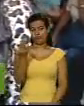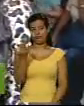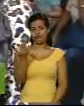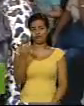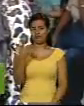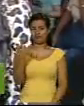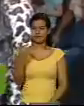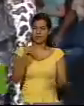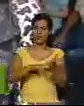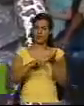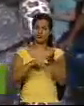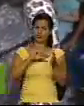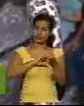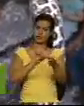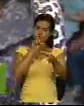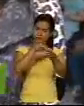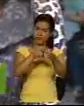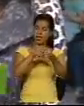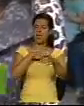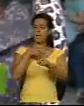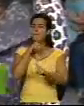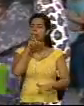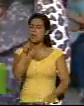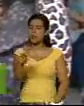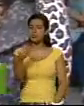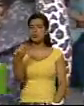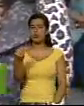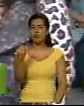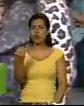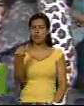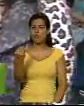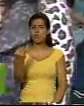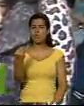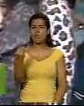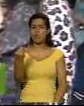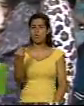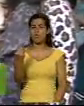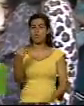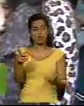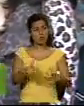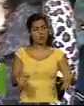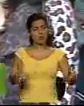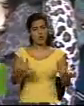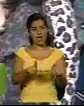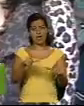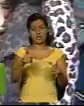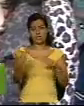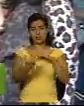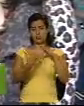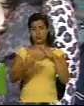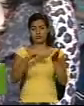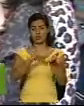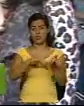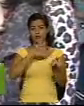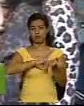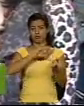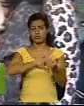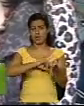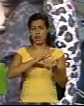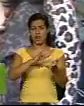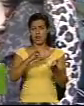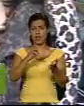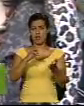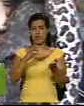es parte del Seguro Social. Quisiéramos conocer un poco el balance de los espacios físicos que está prestando el Instituto Venezolano de Seguros Sociales a esta